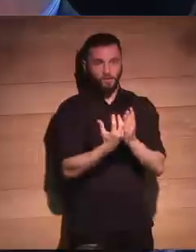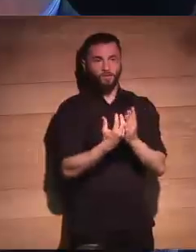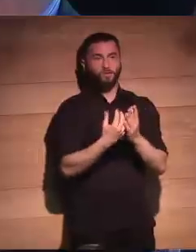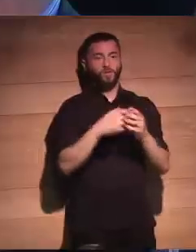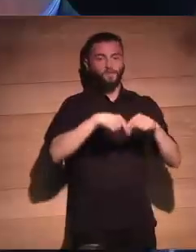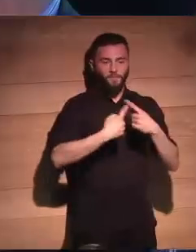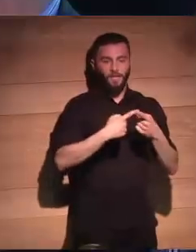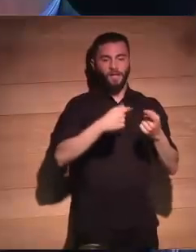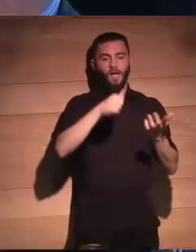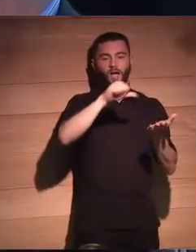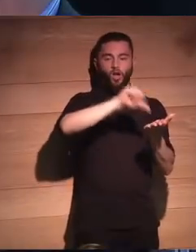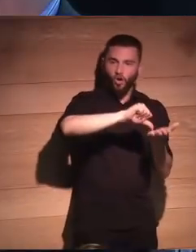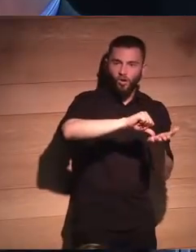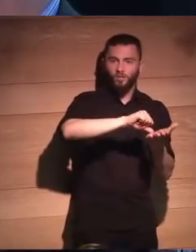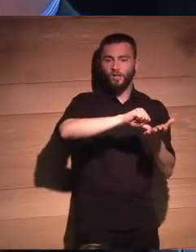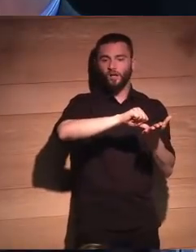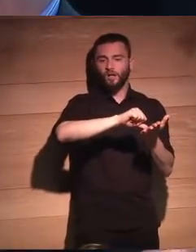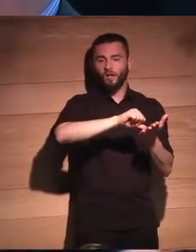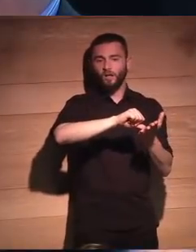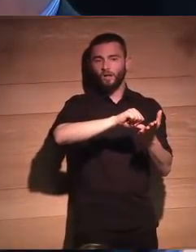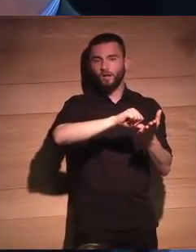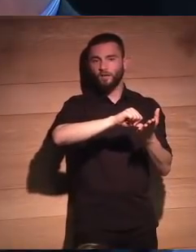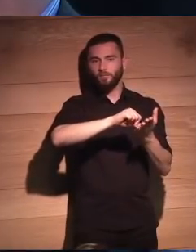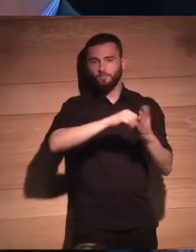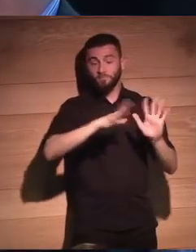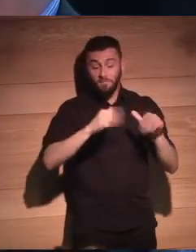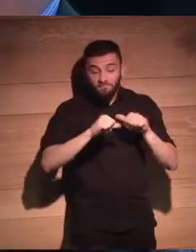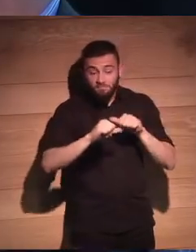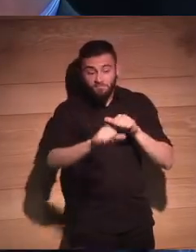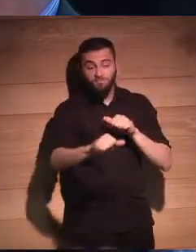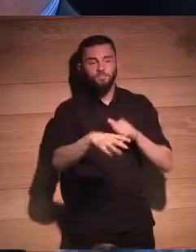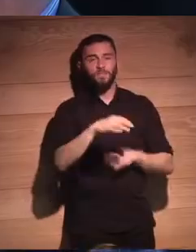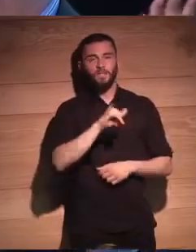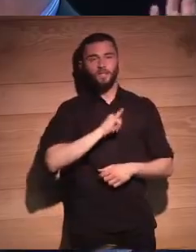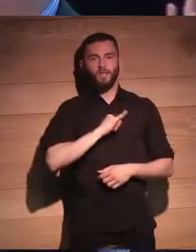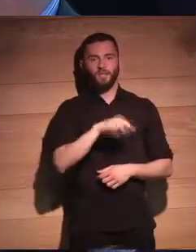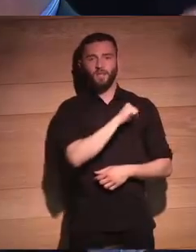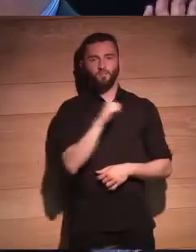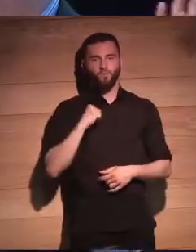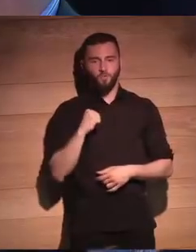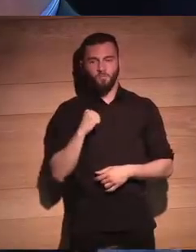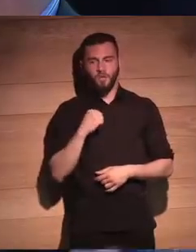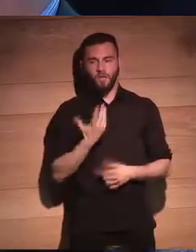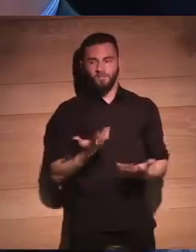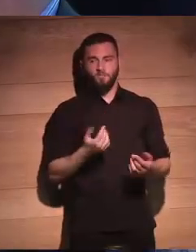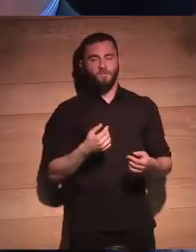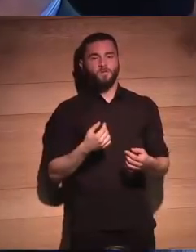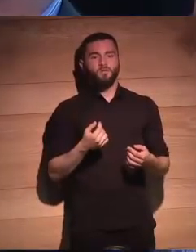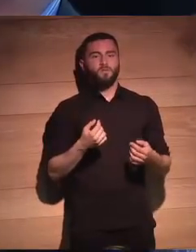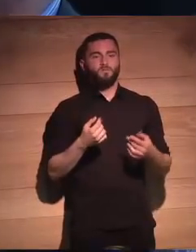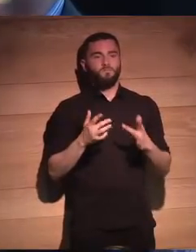pero realmente ya a partir de ahí es un personaje con una entidad propia y sin ninguna relación supeditada a